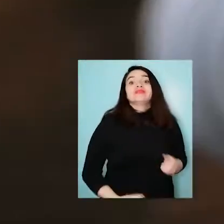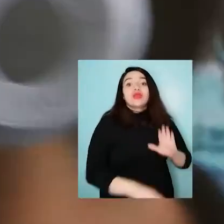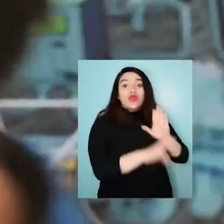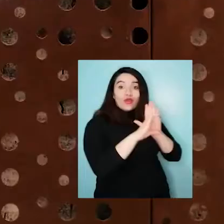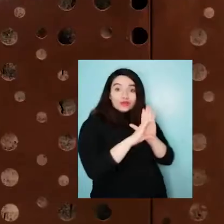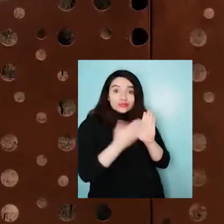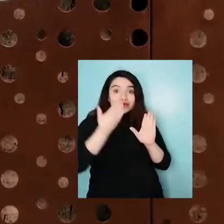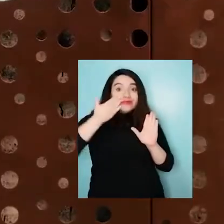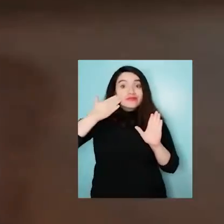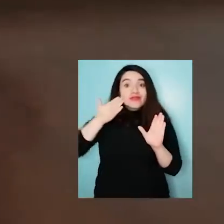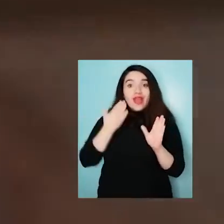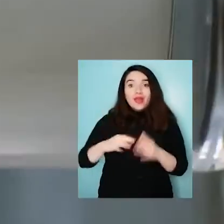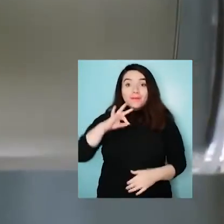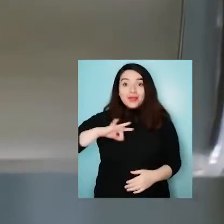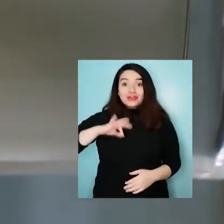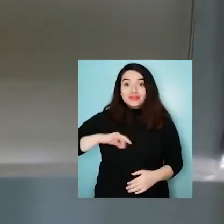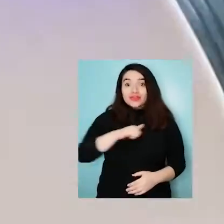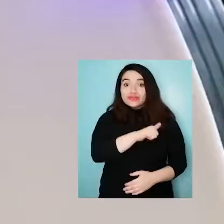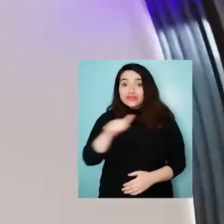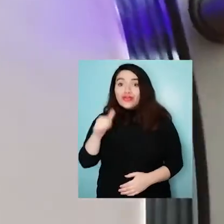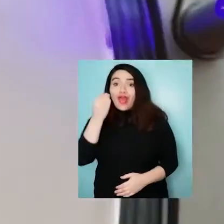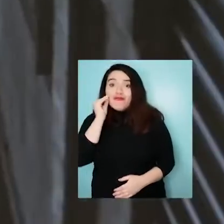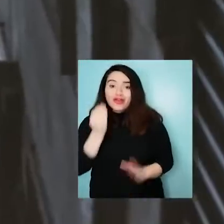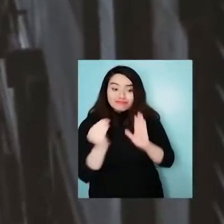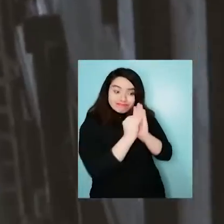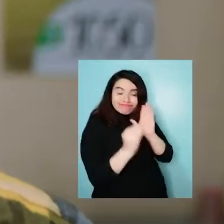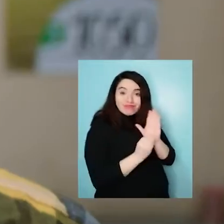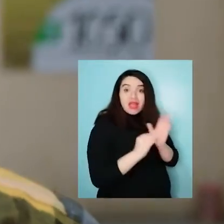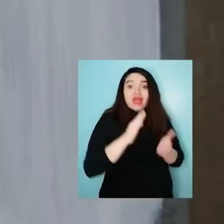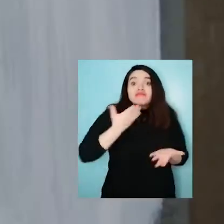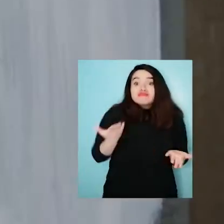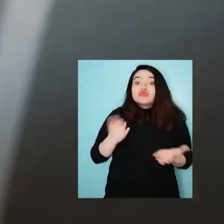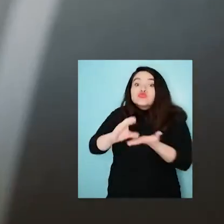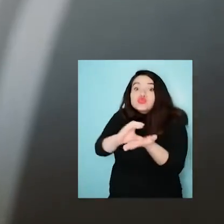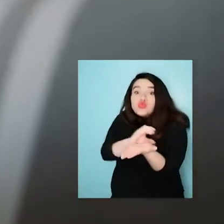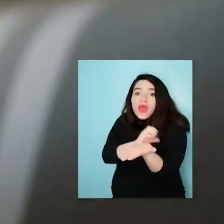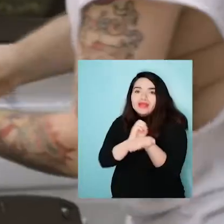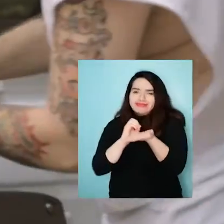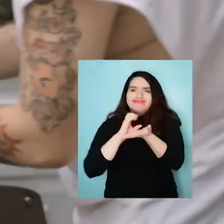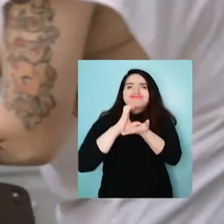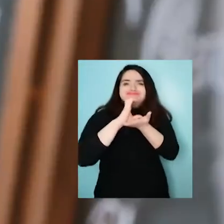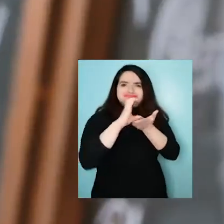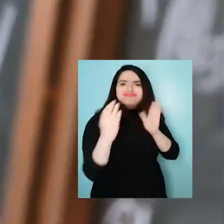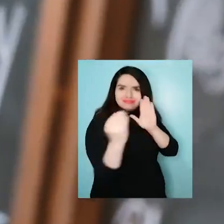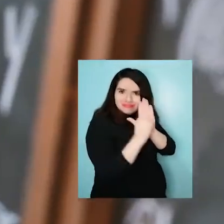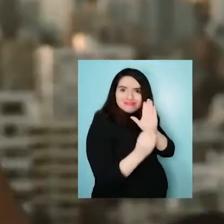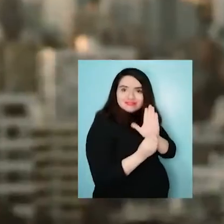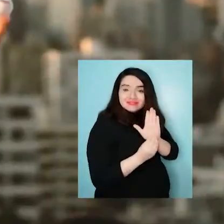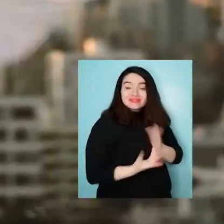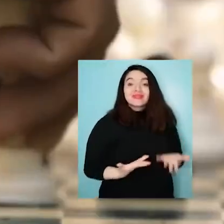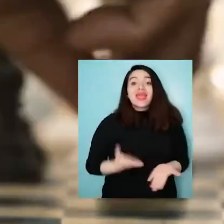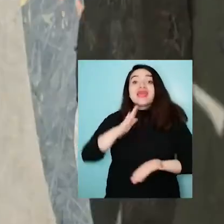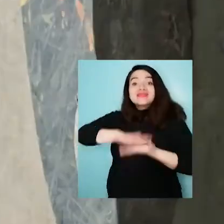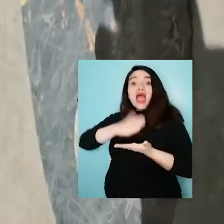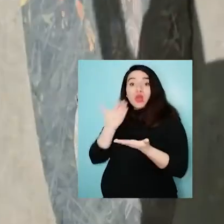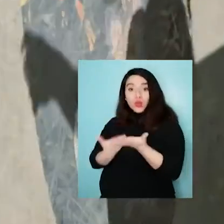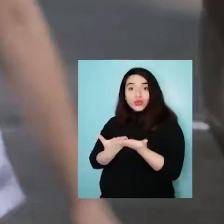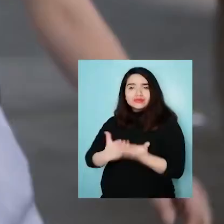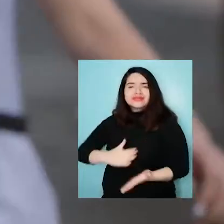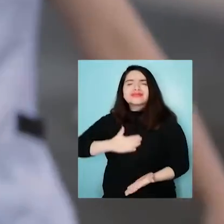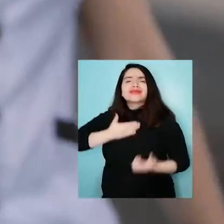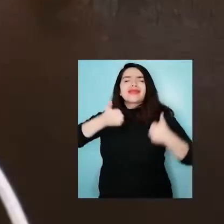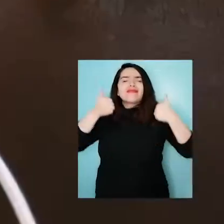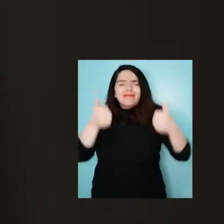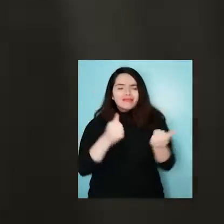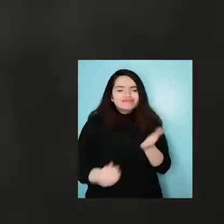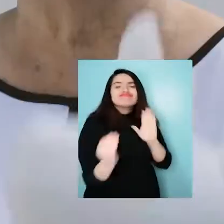Yo apruebo. Bajan las pensiones de todos los abuelos. Pesquemos nuestros sueldos y subámosles el pelo. Blanca la